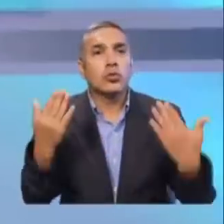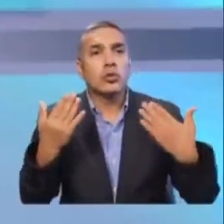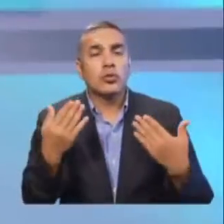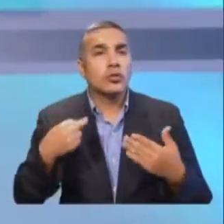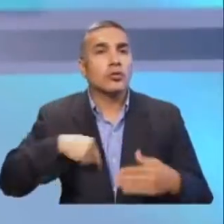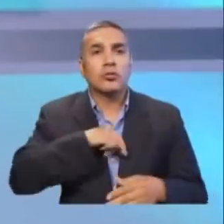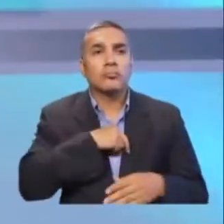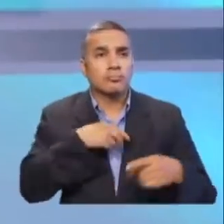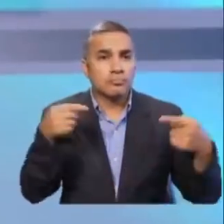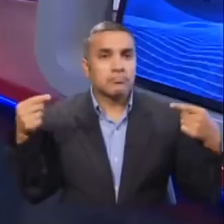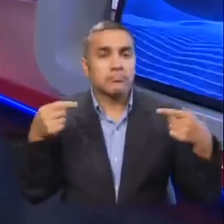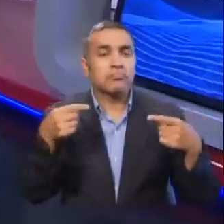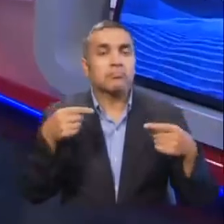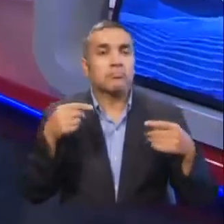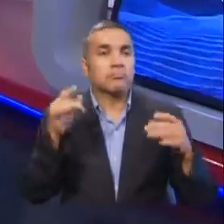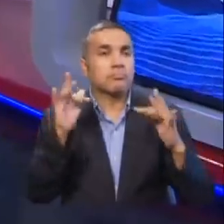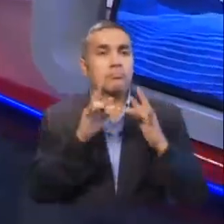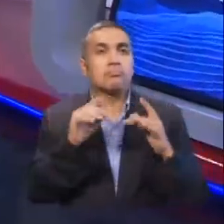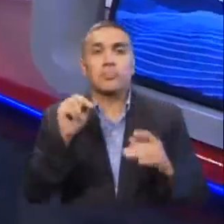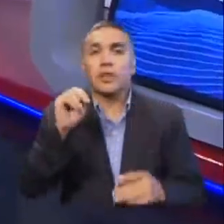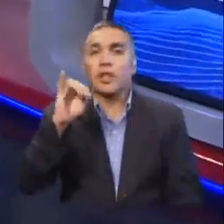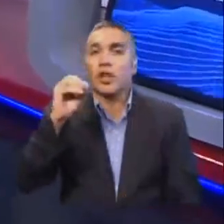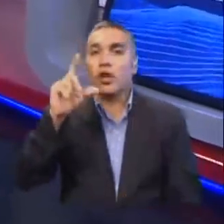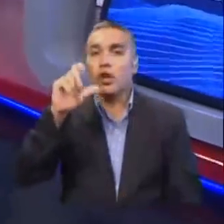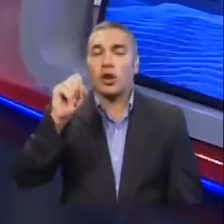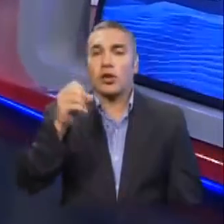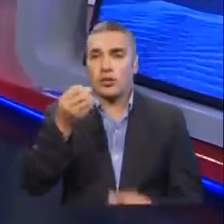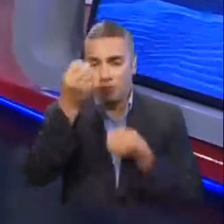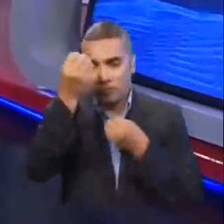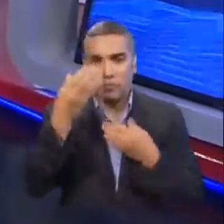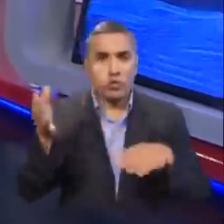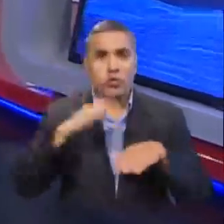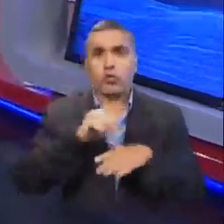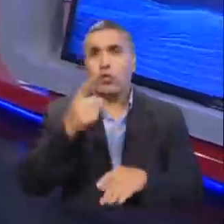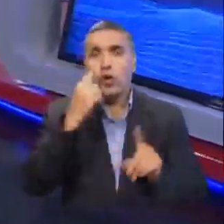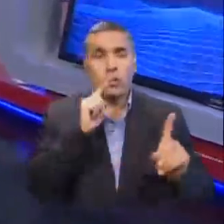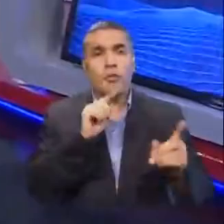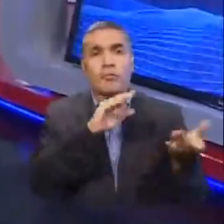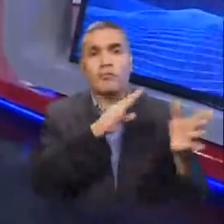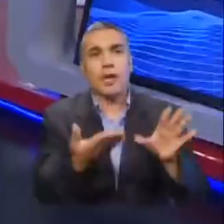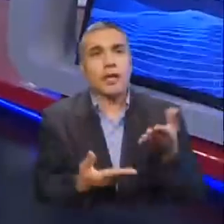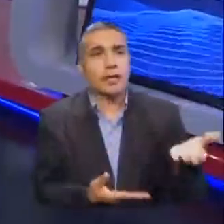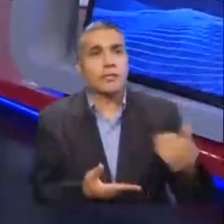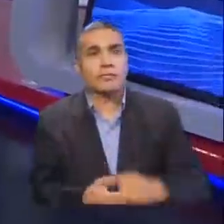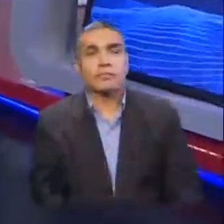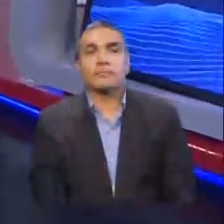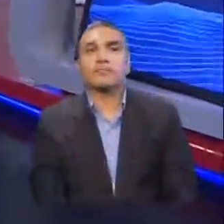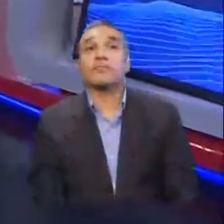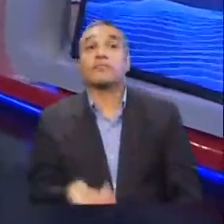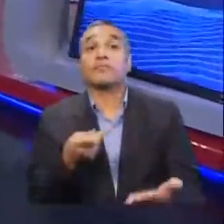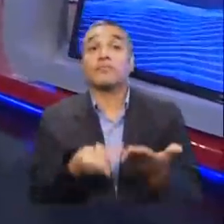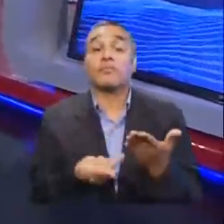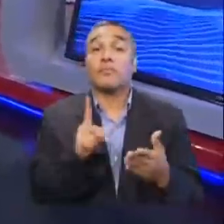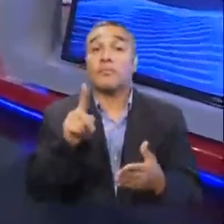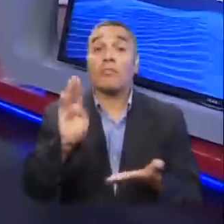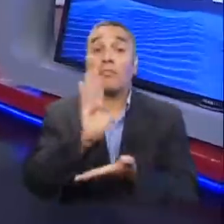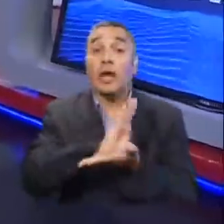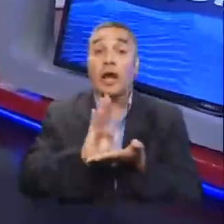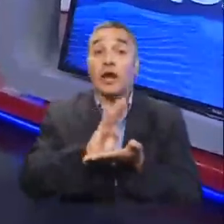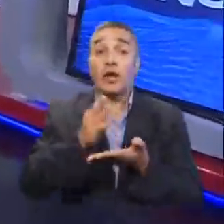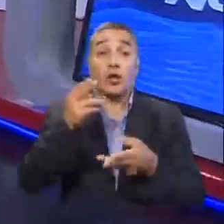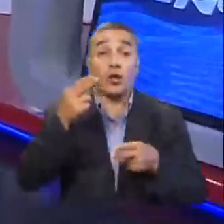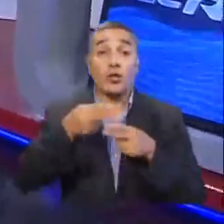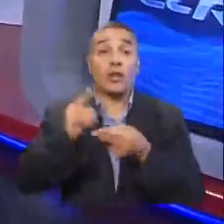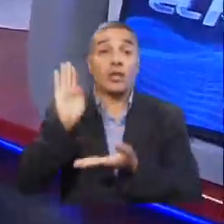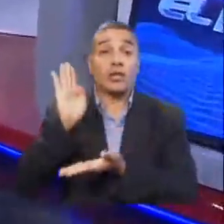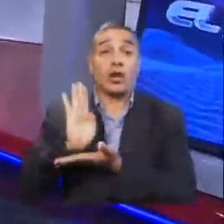lanzamos nuevamente con nicole calling quien nos actualiza la información acerca de un hombre que fue hallado muerto esto sucedió justamente en el barrio el seguro al